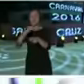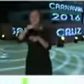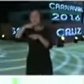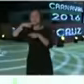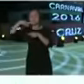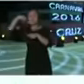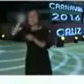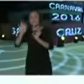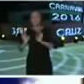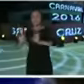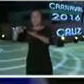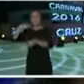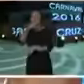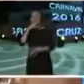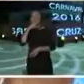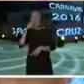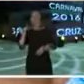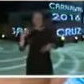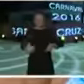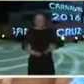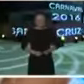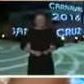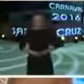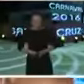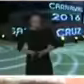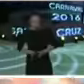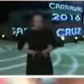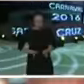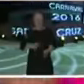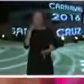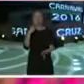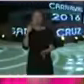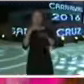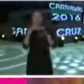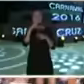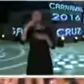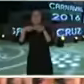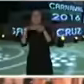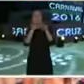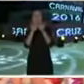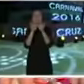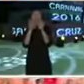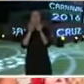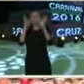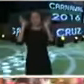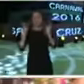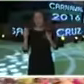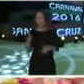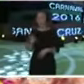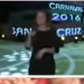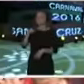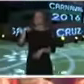cebra del ombligo, la llaman también Perusa. Ella no tiene